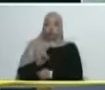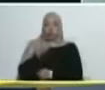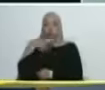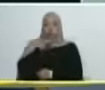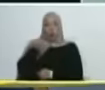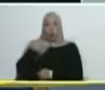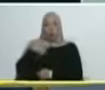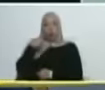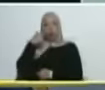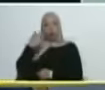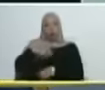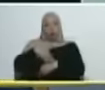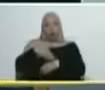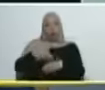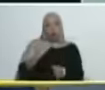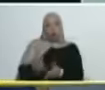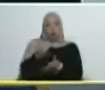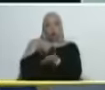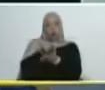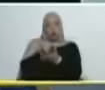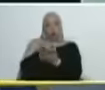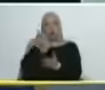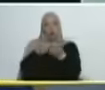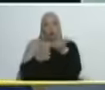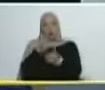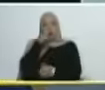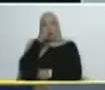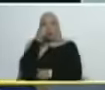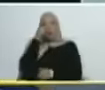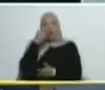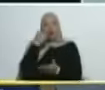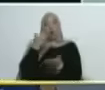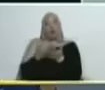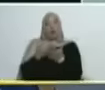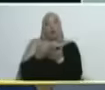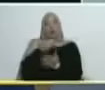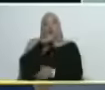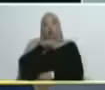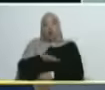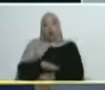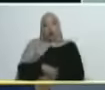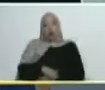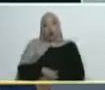Ustedes han inscrito y postulado un proyecto histórico.